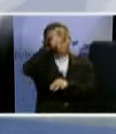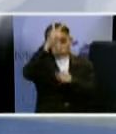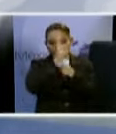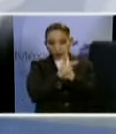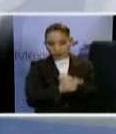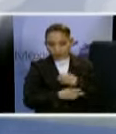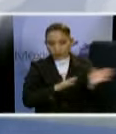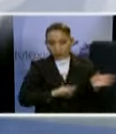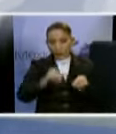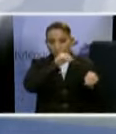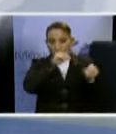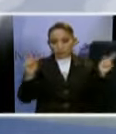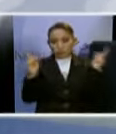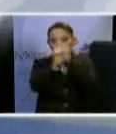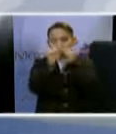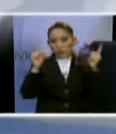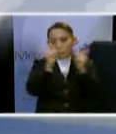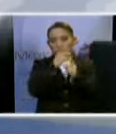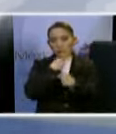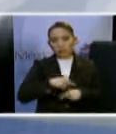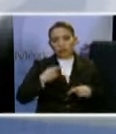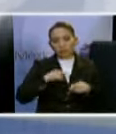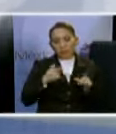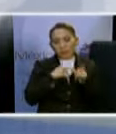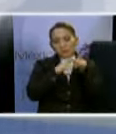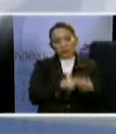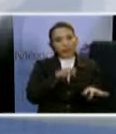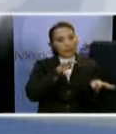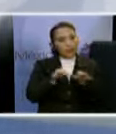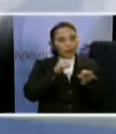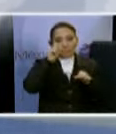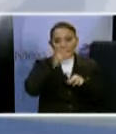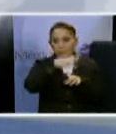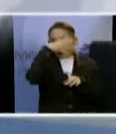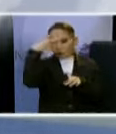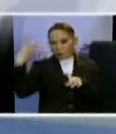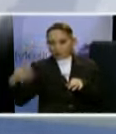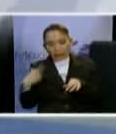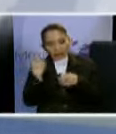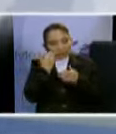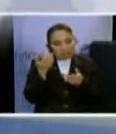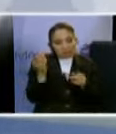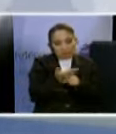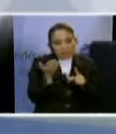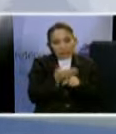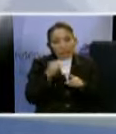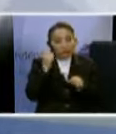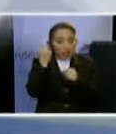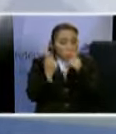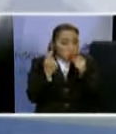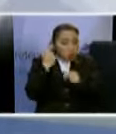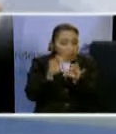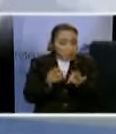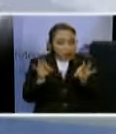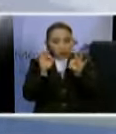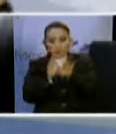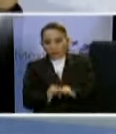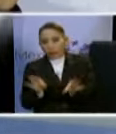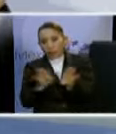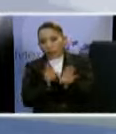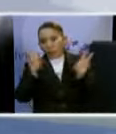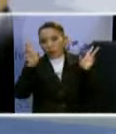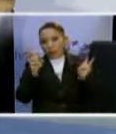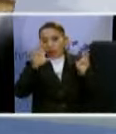países. Movilidad de personas, ya comenté, vamos a seguir trabajando sobre las visas, están avanzando algunas que son importantes, como